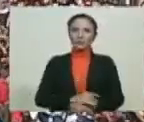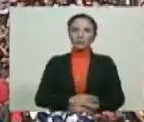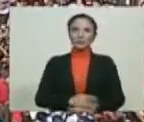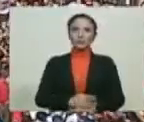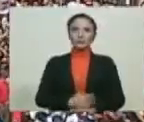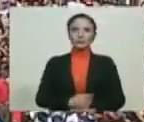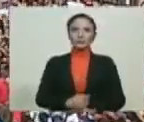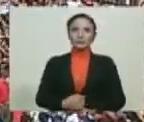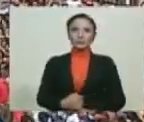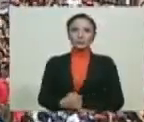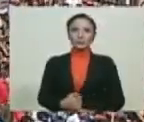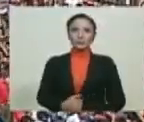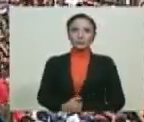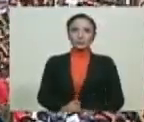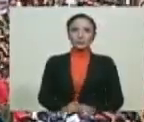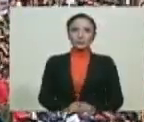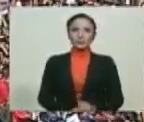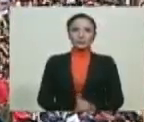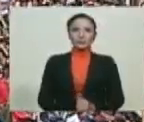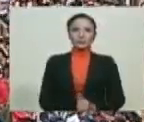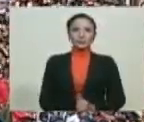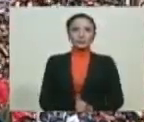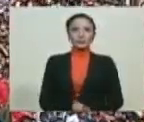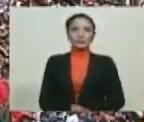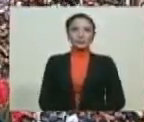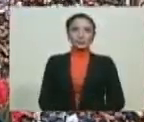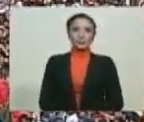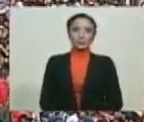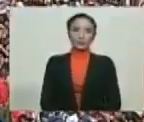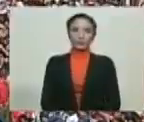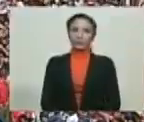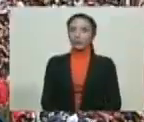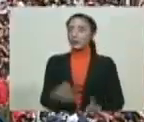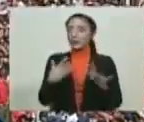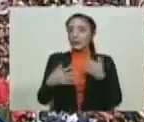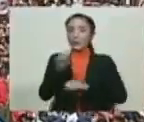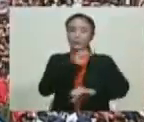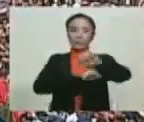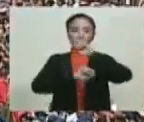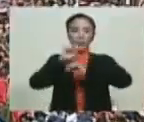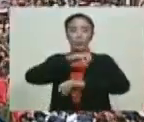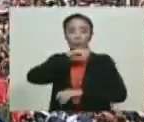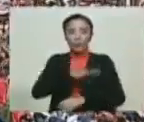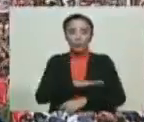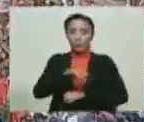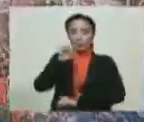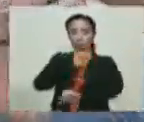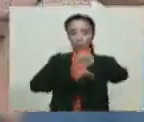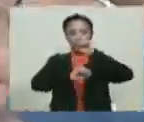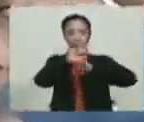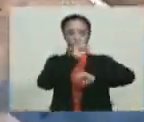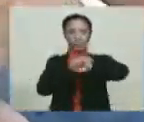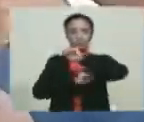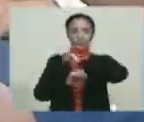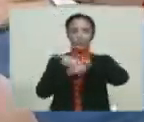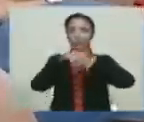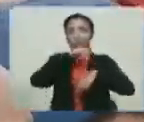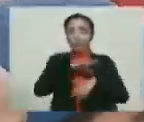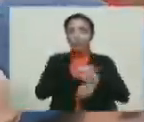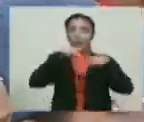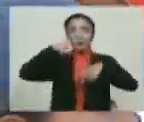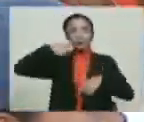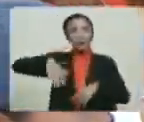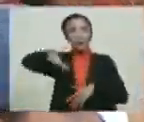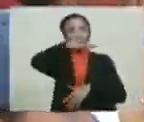en control su posición en la batalla de la historia que estamos viviendo galliano